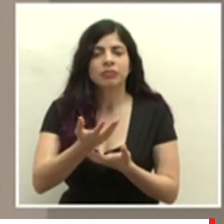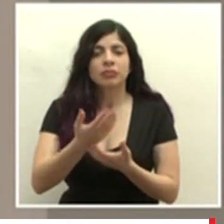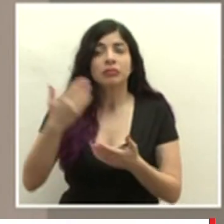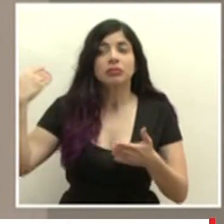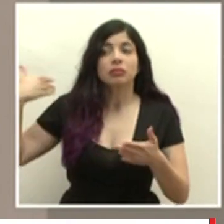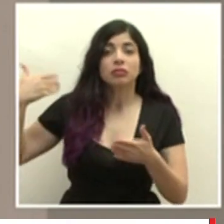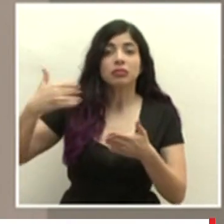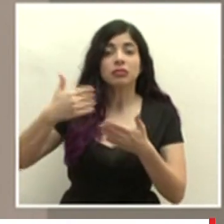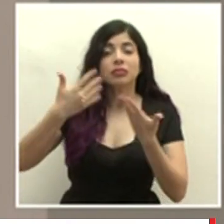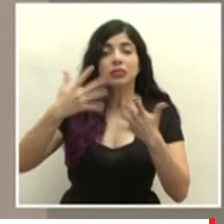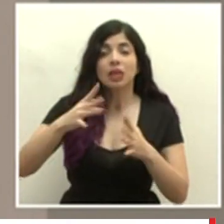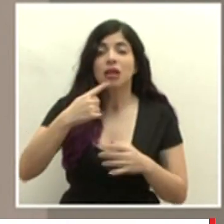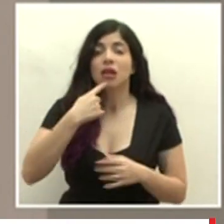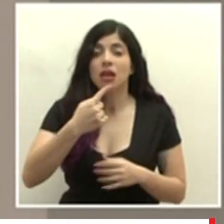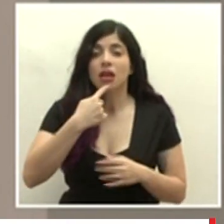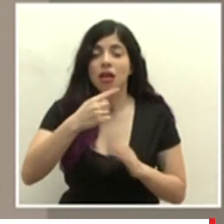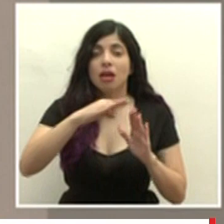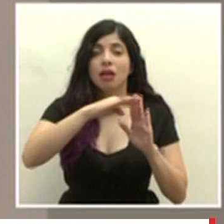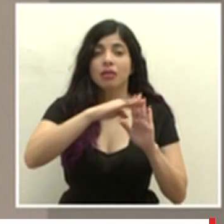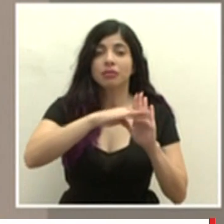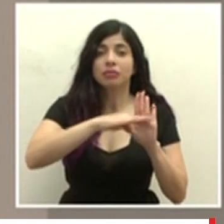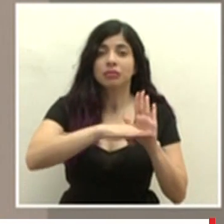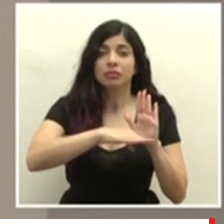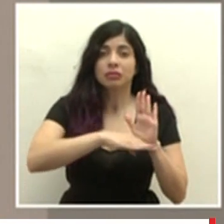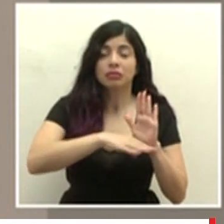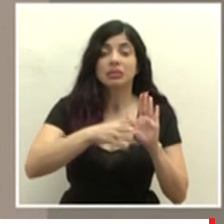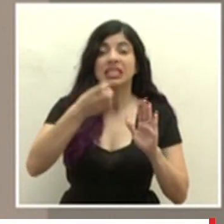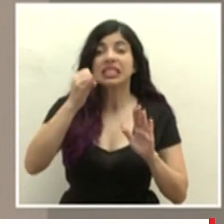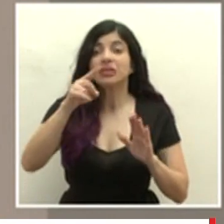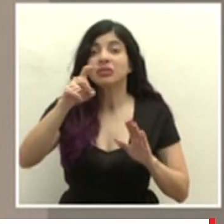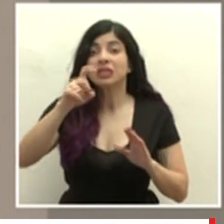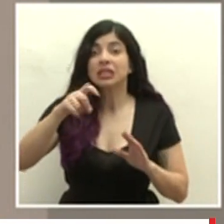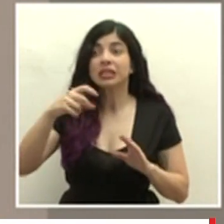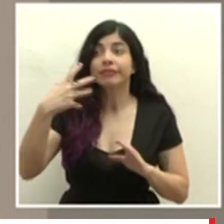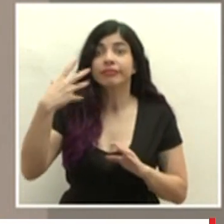venido indicando, de si tenemos que salir a un lugar